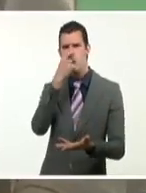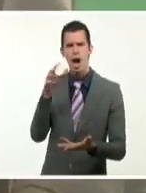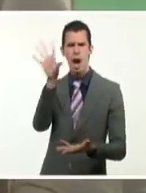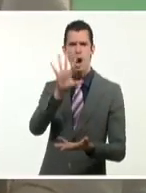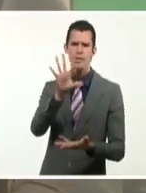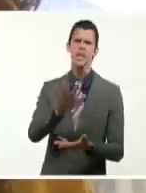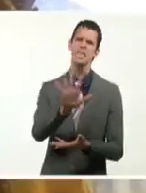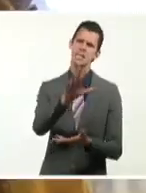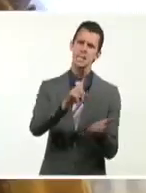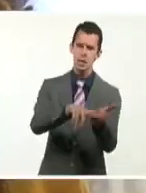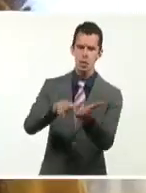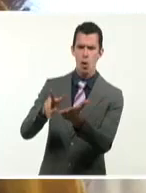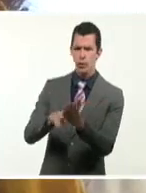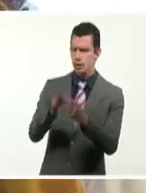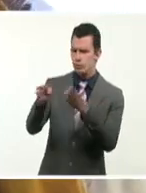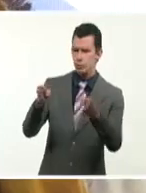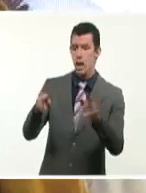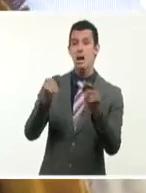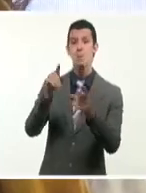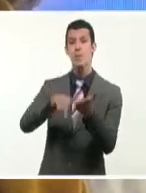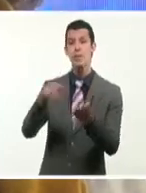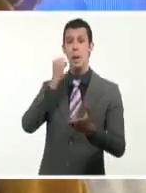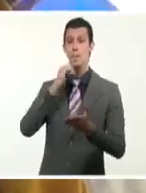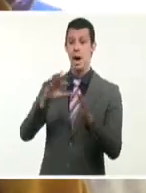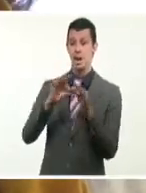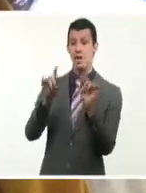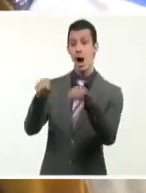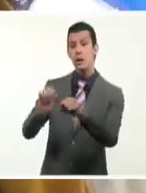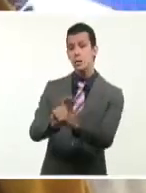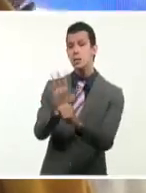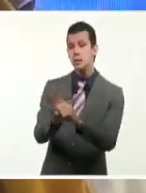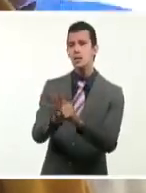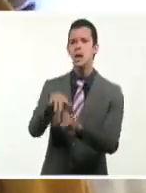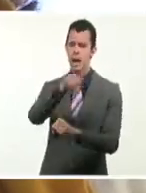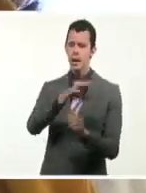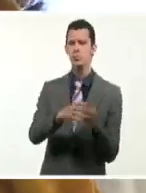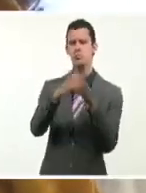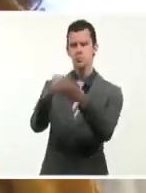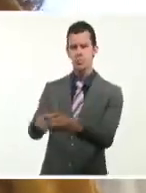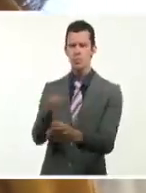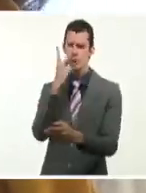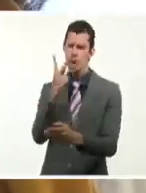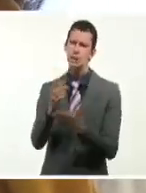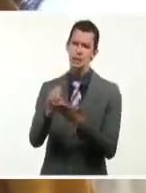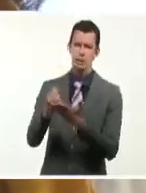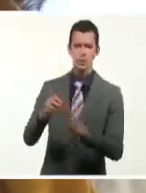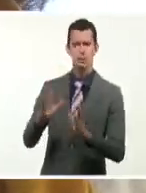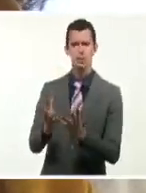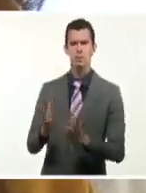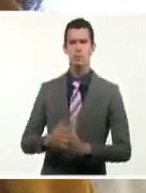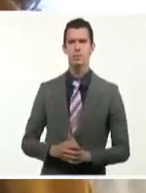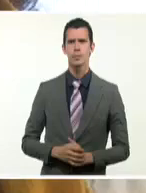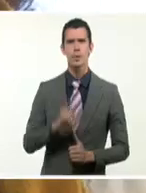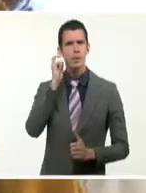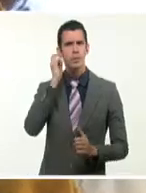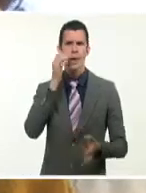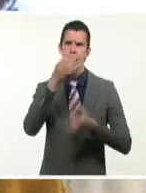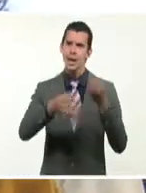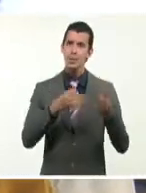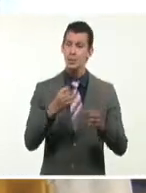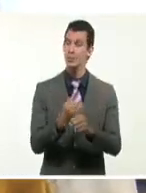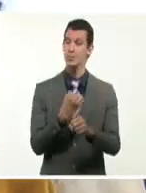de COVID-19. Fue una labor bastante ardua en el enfrentamiento a la pandemia